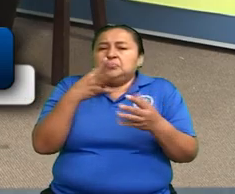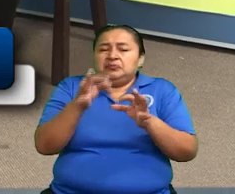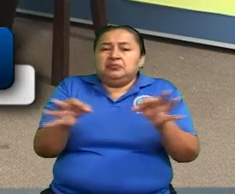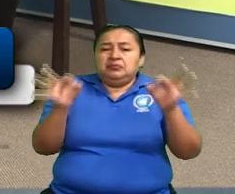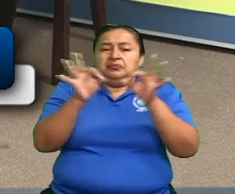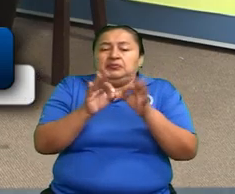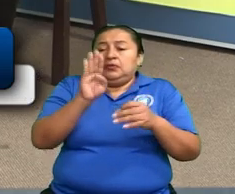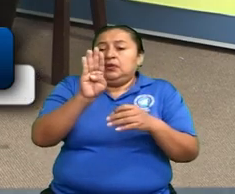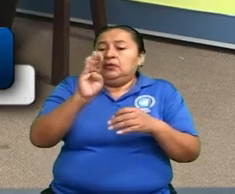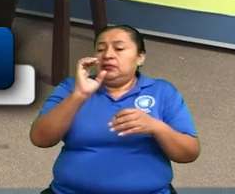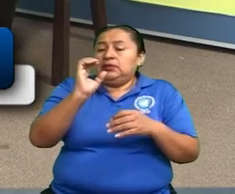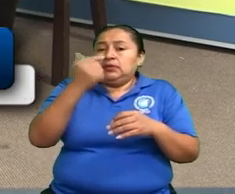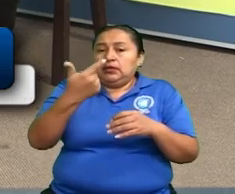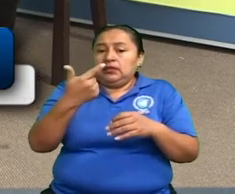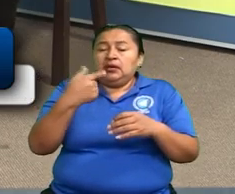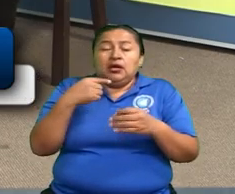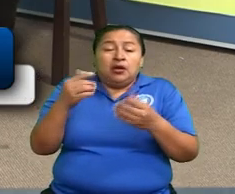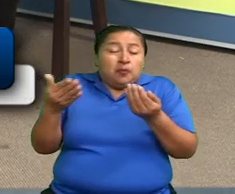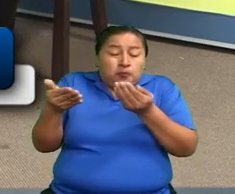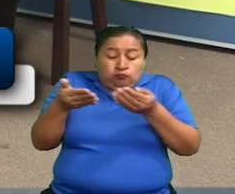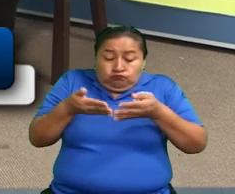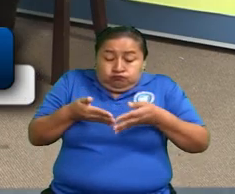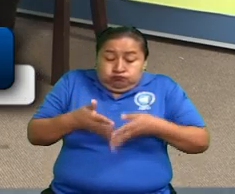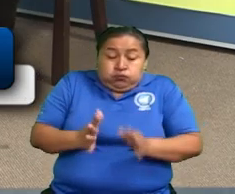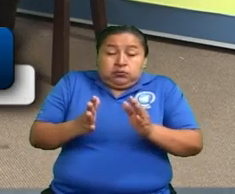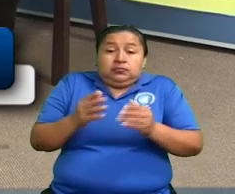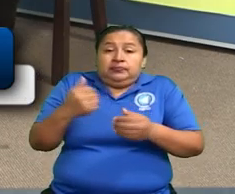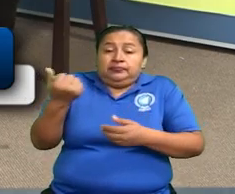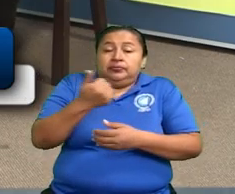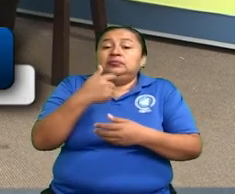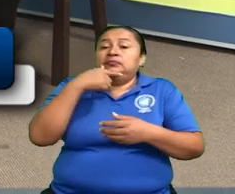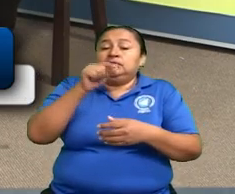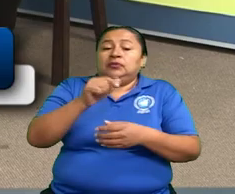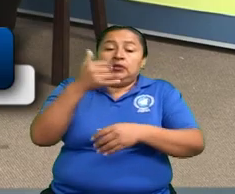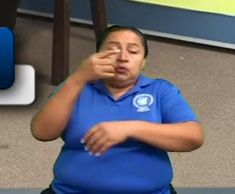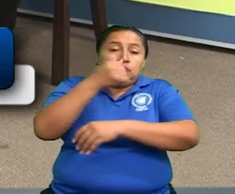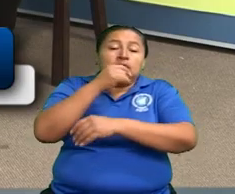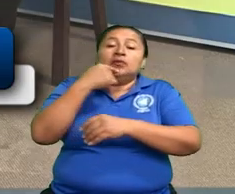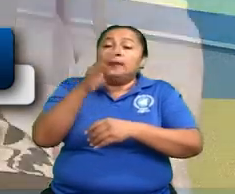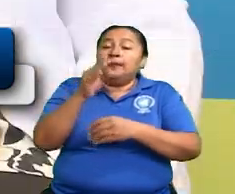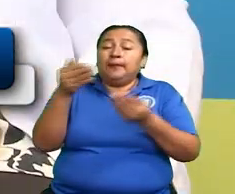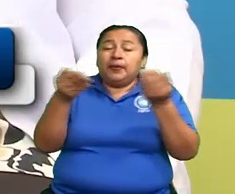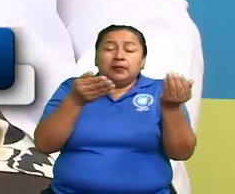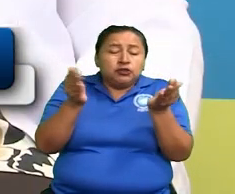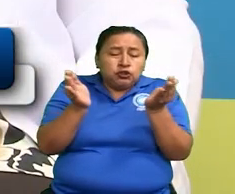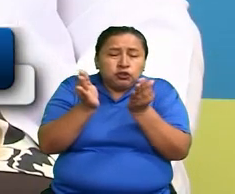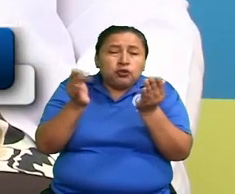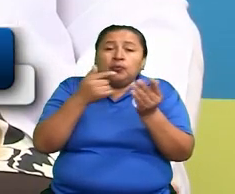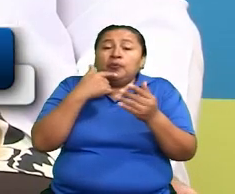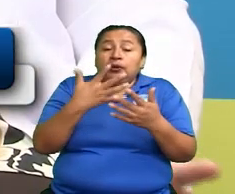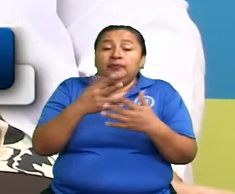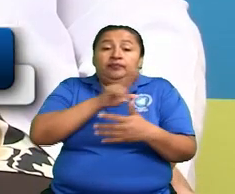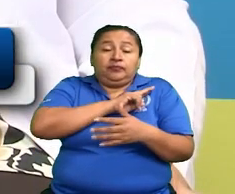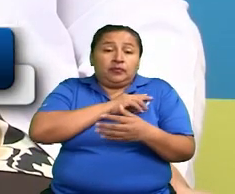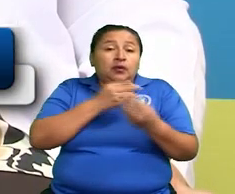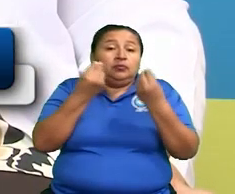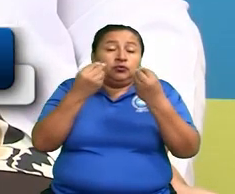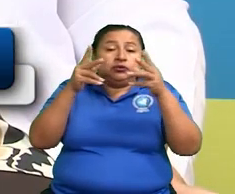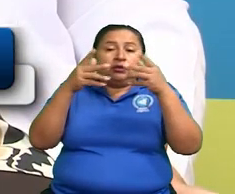importante ponerla recién nacido al niño? Nosotros la ponemos recién nacido porque hay tantos casos,